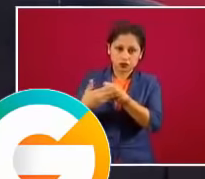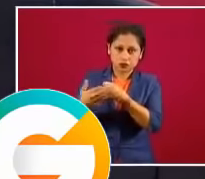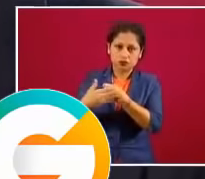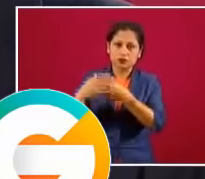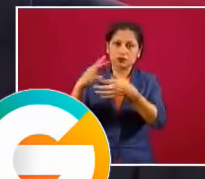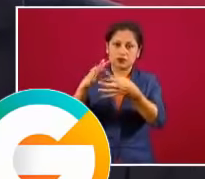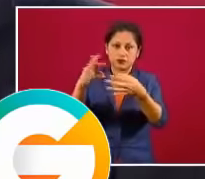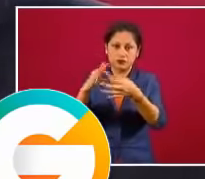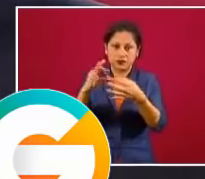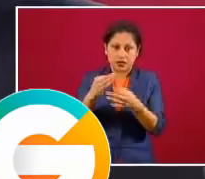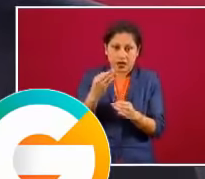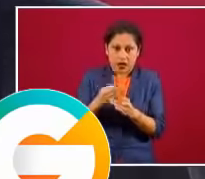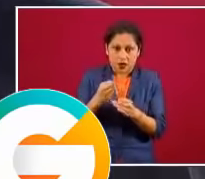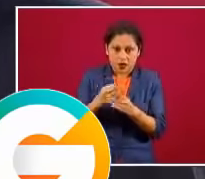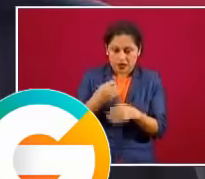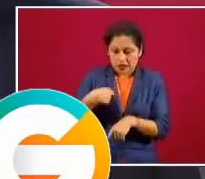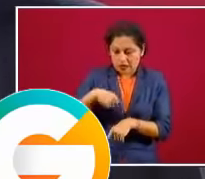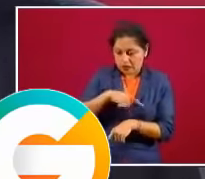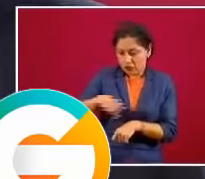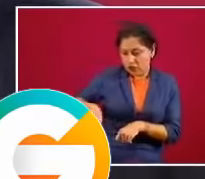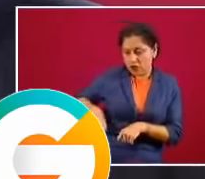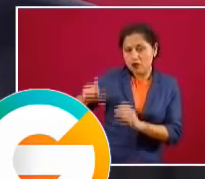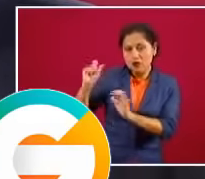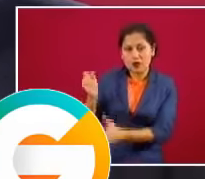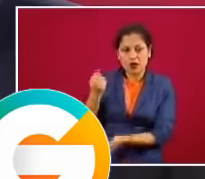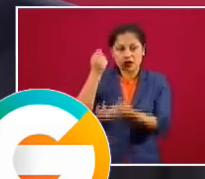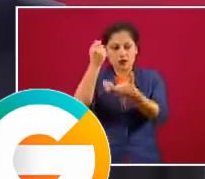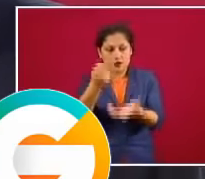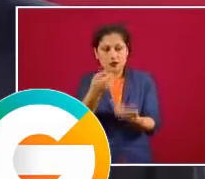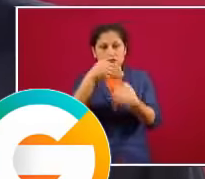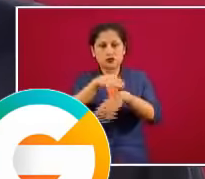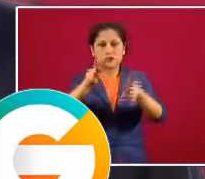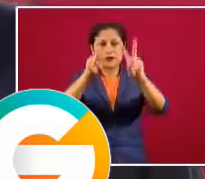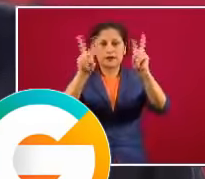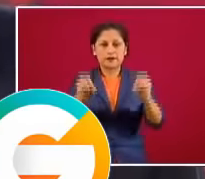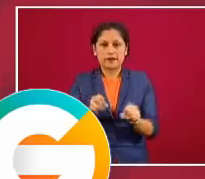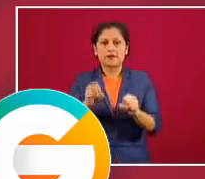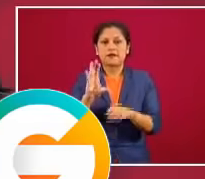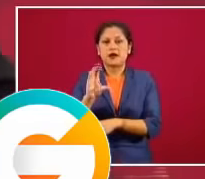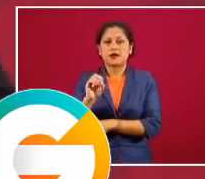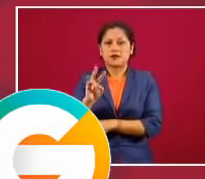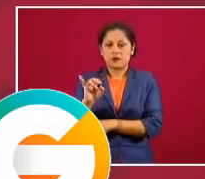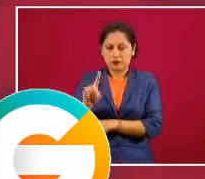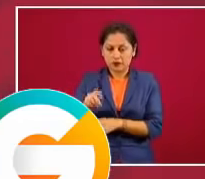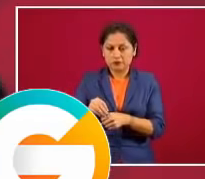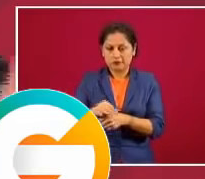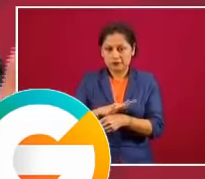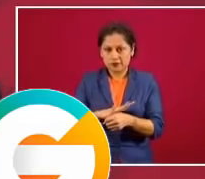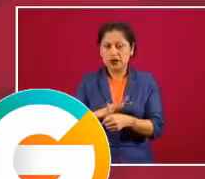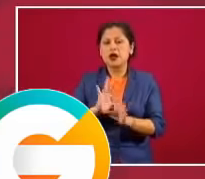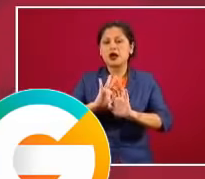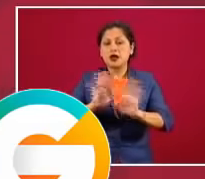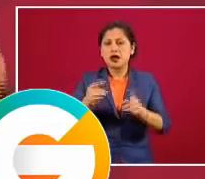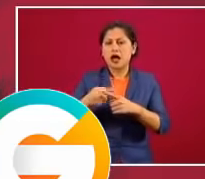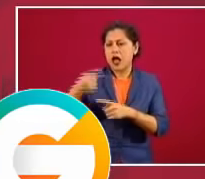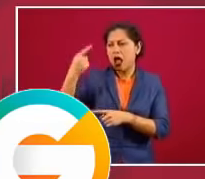por el coronavirus. De todas maneras, ya lo estábamos haciendo, ahora se